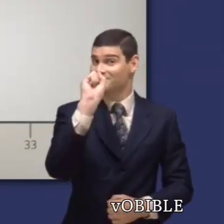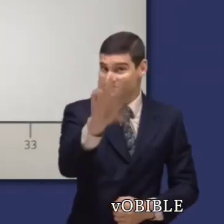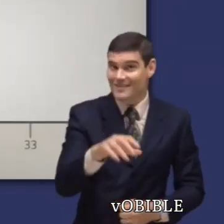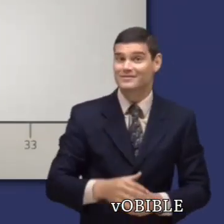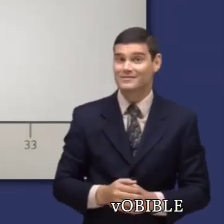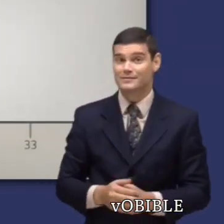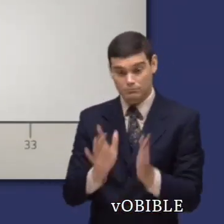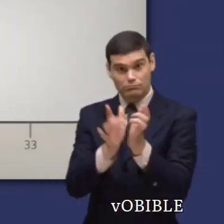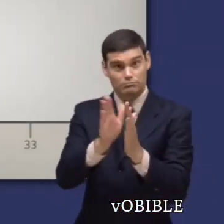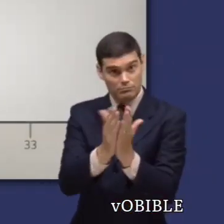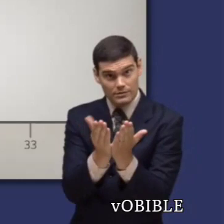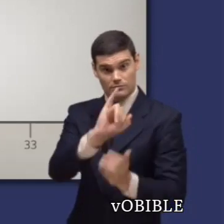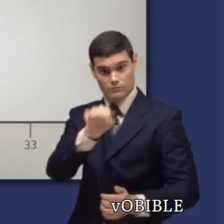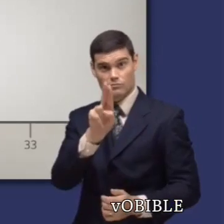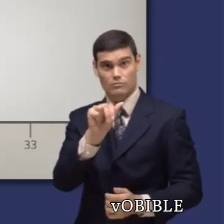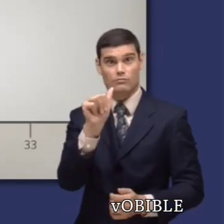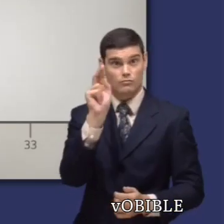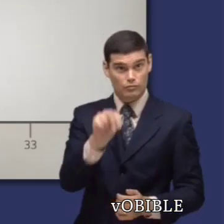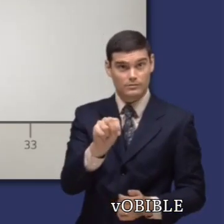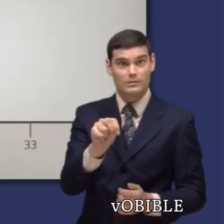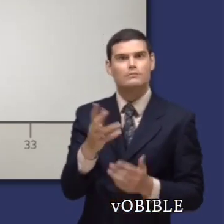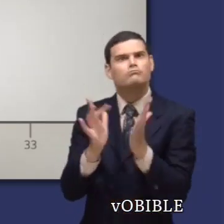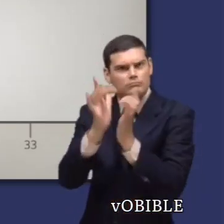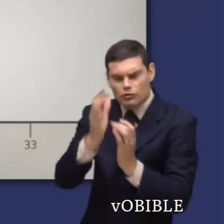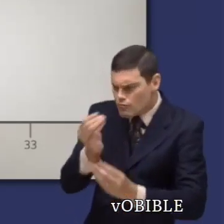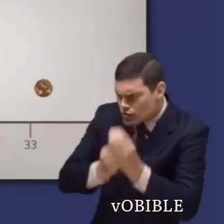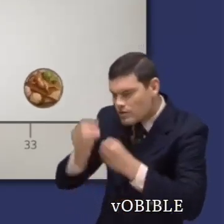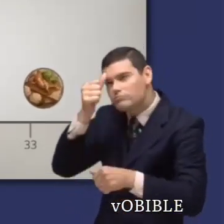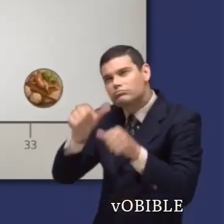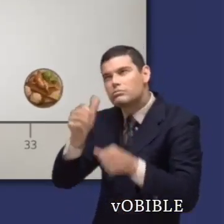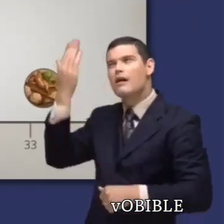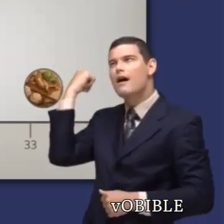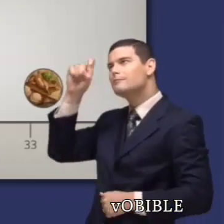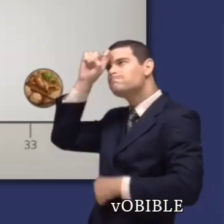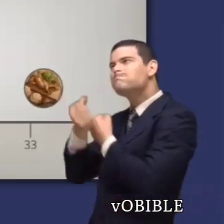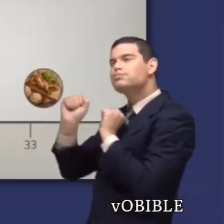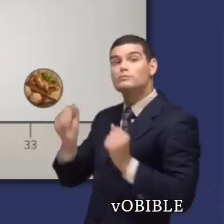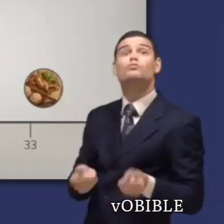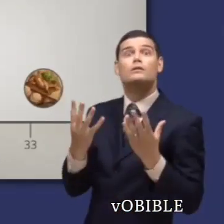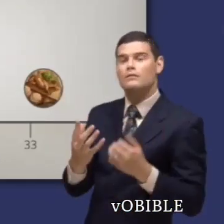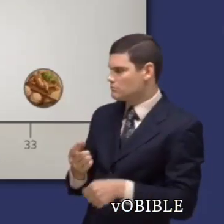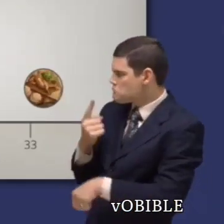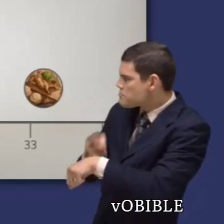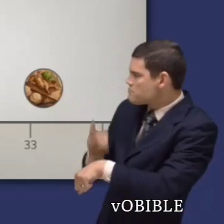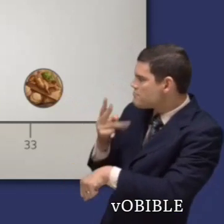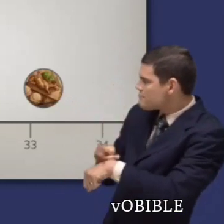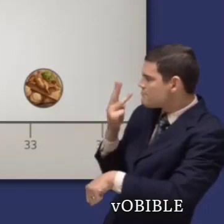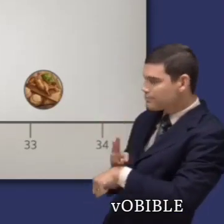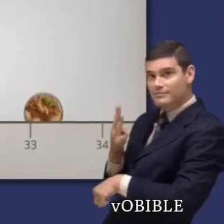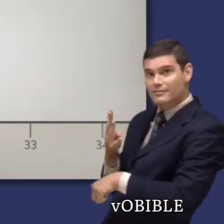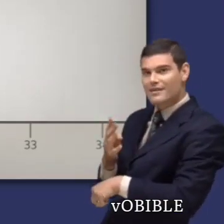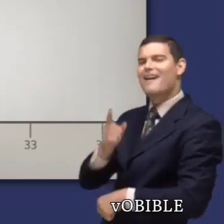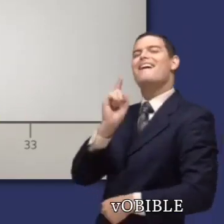¿Lo sabía? El libro de Juan contiene pruebas de que Jesús celebró 4 Pascuas en el transcurso de su ministerio.